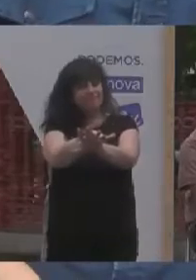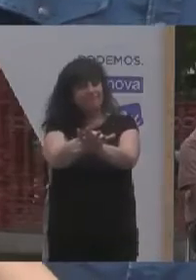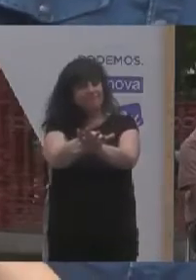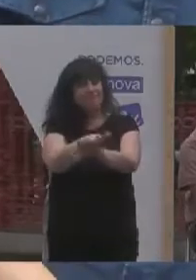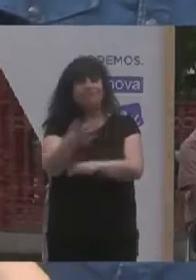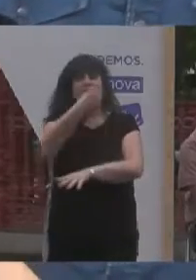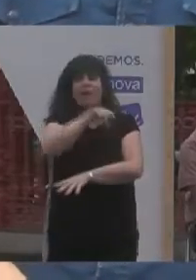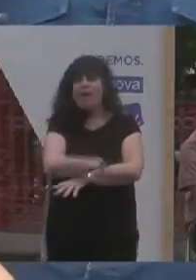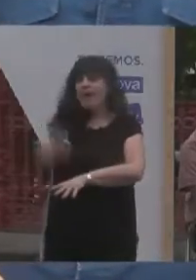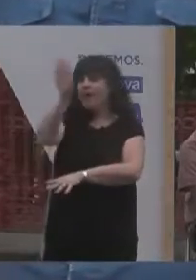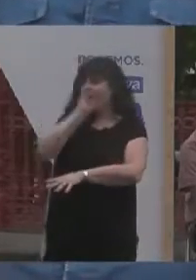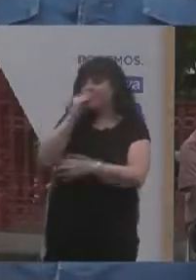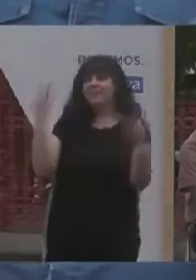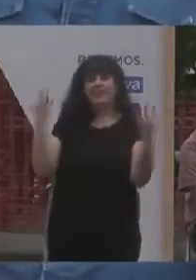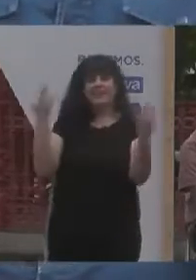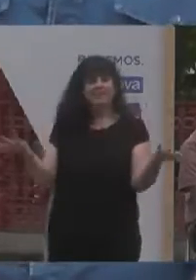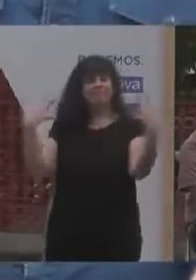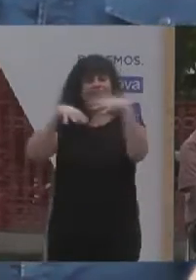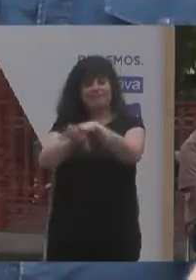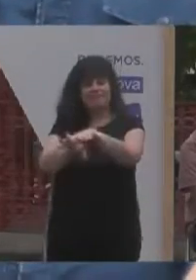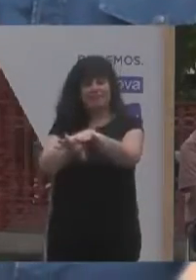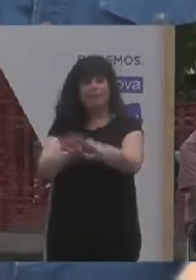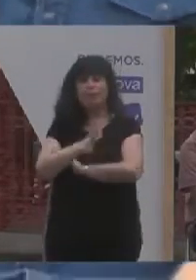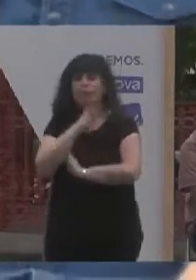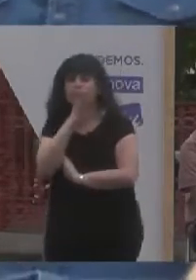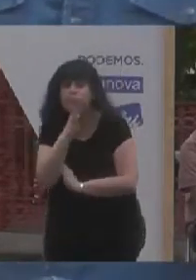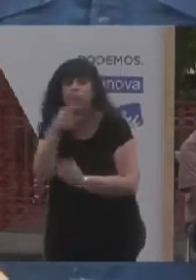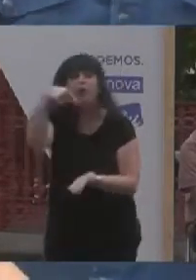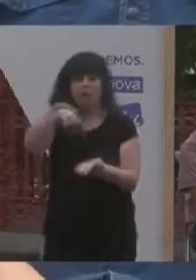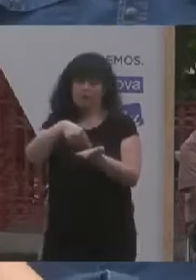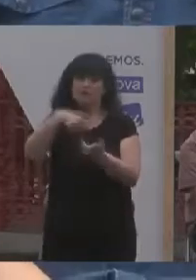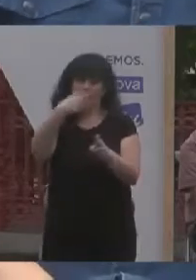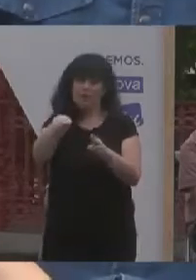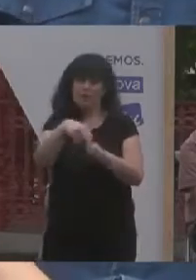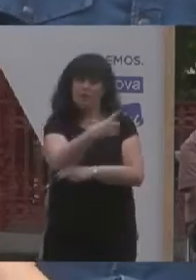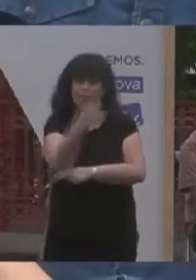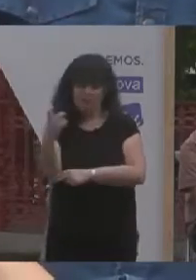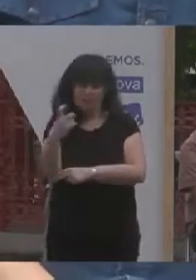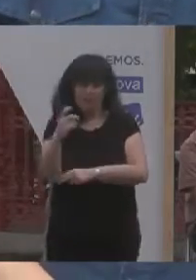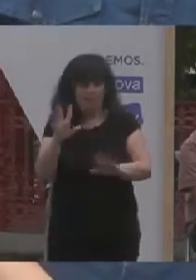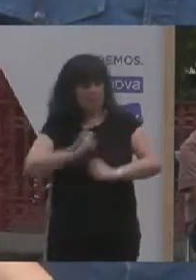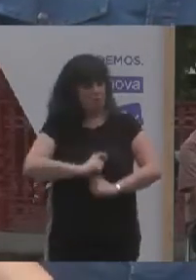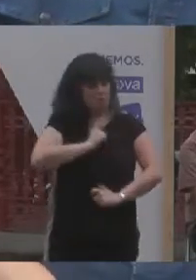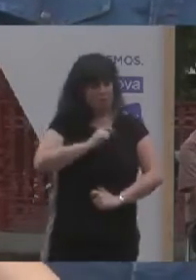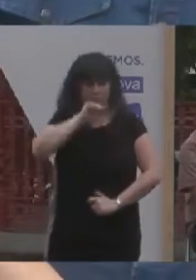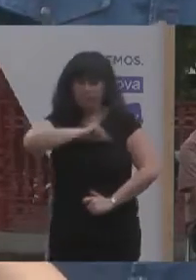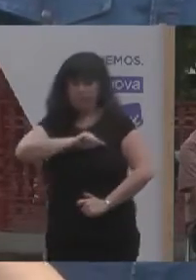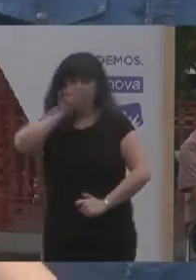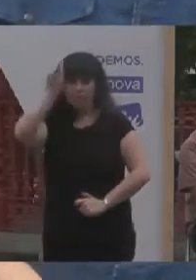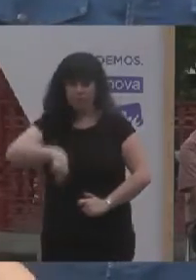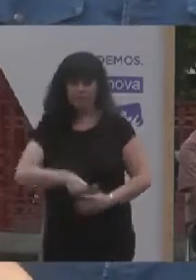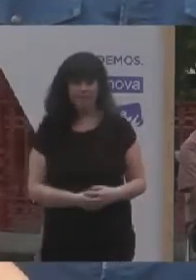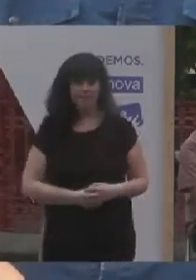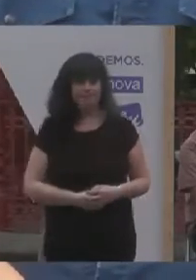este xuntármonos como unha exigencia política, cívica e moral. Como